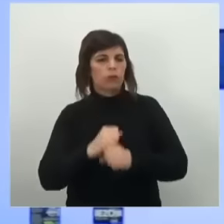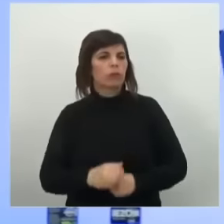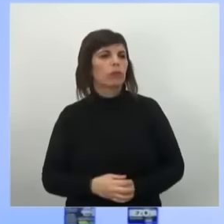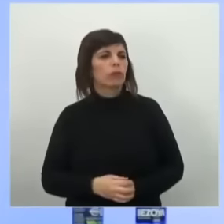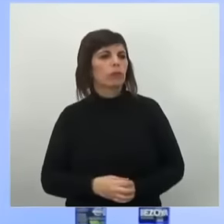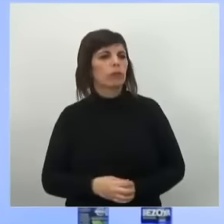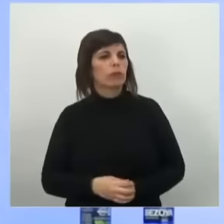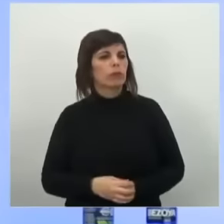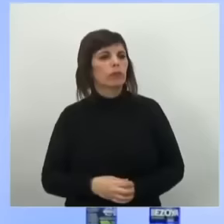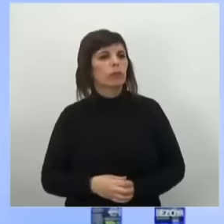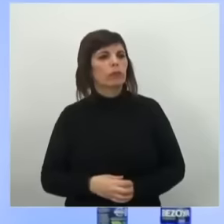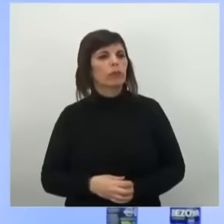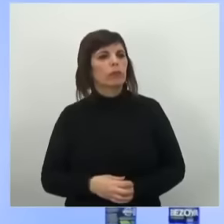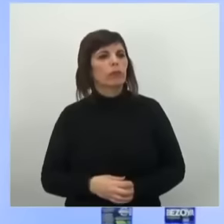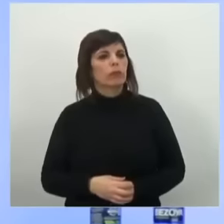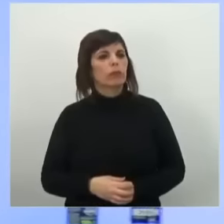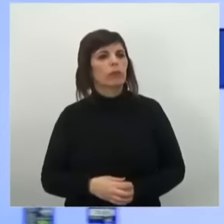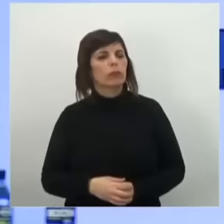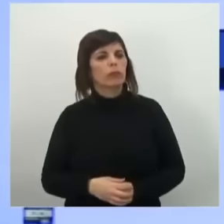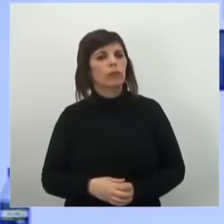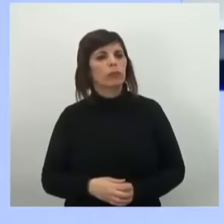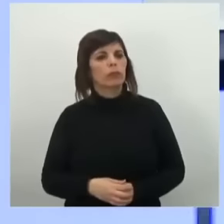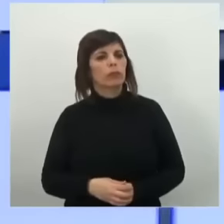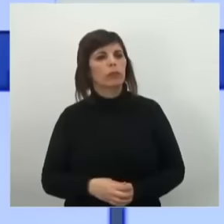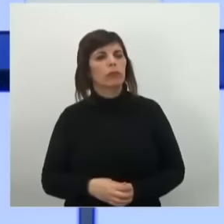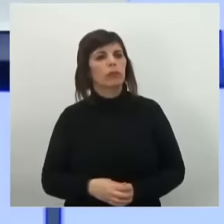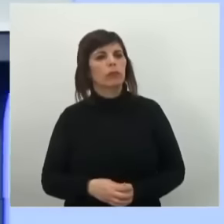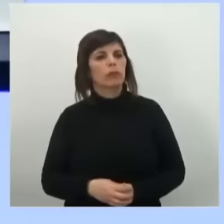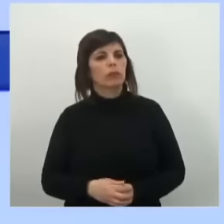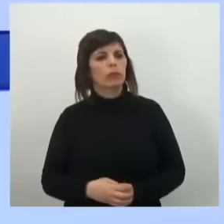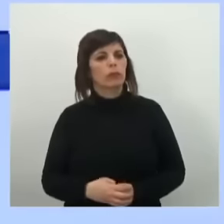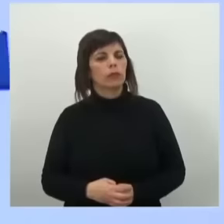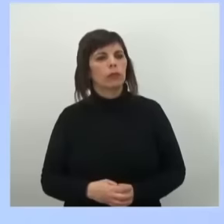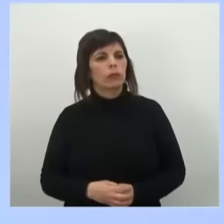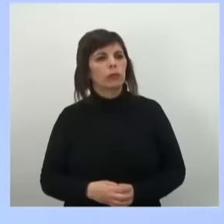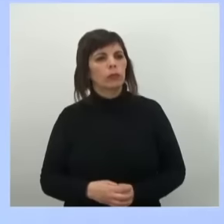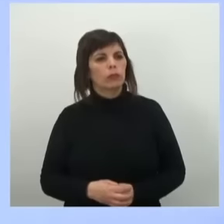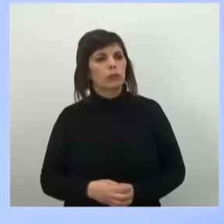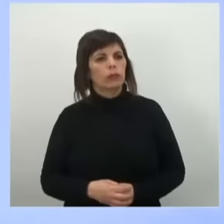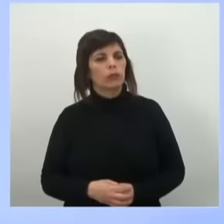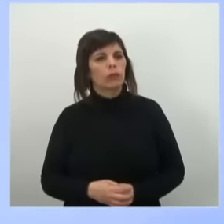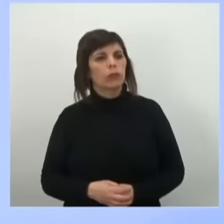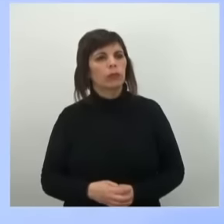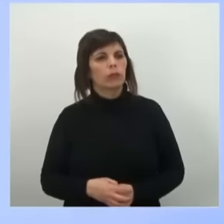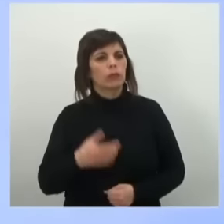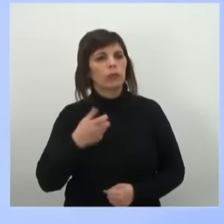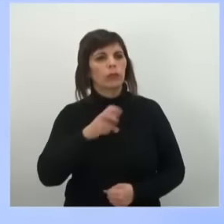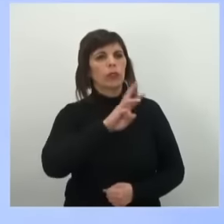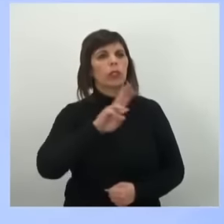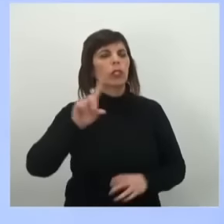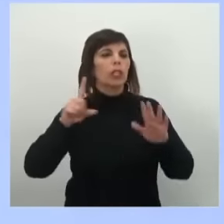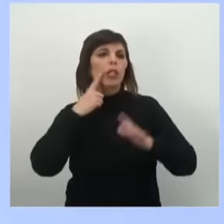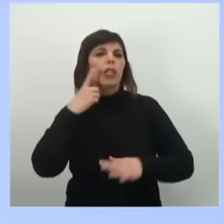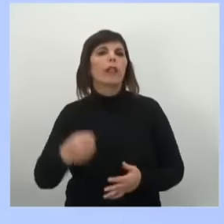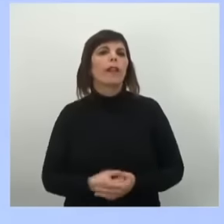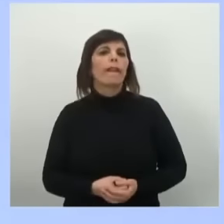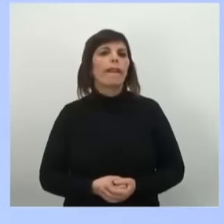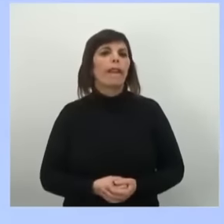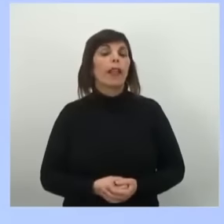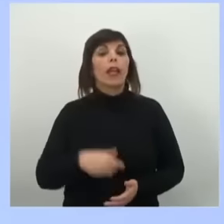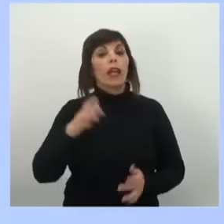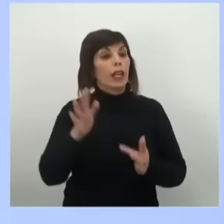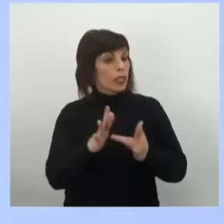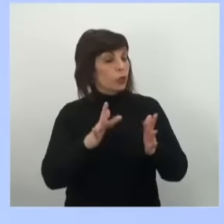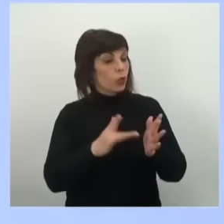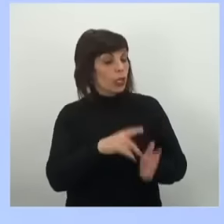se dio cuenta mire lo que va a pasar con los discípulos acá en el verso 36 dice y despidiendo a la multitud le